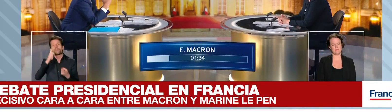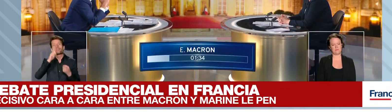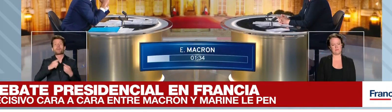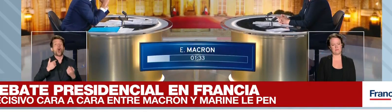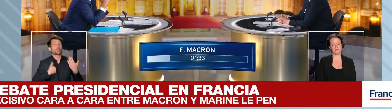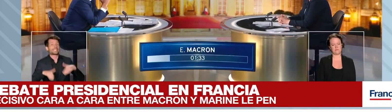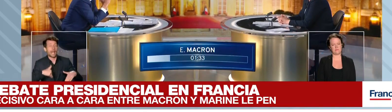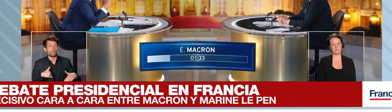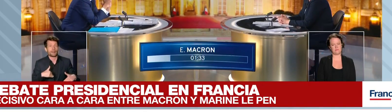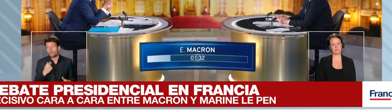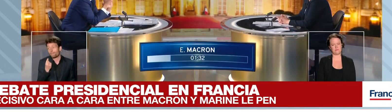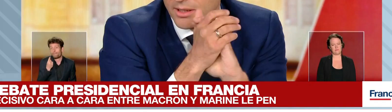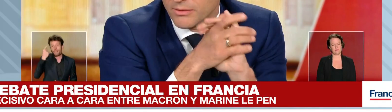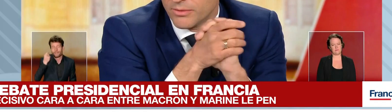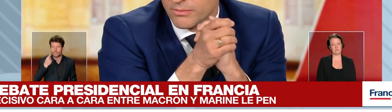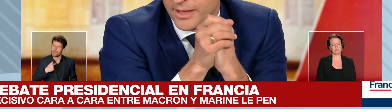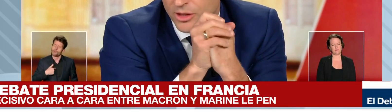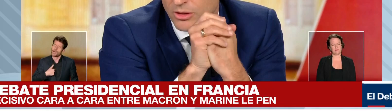tema de que solamente tenemos